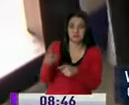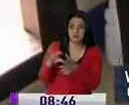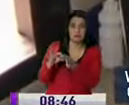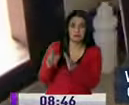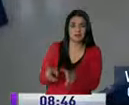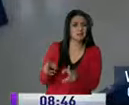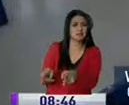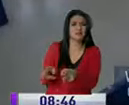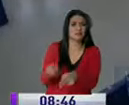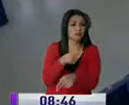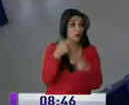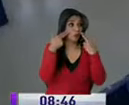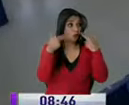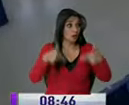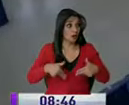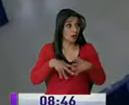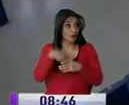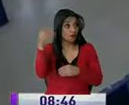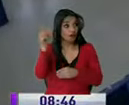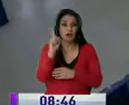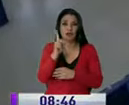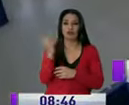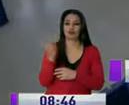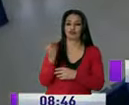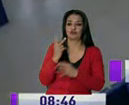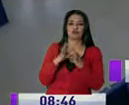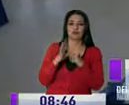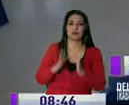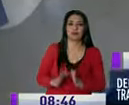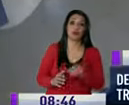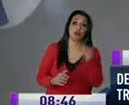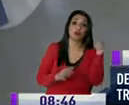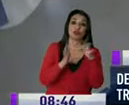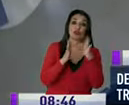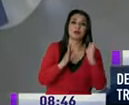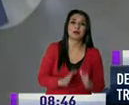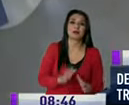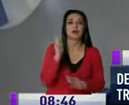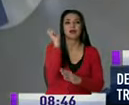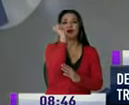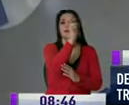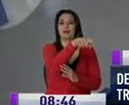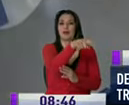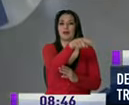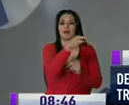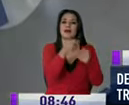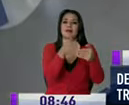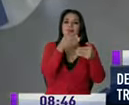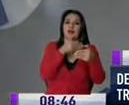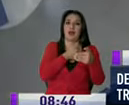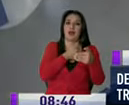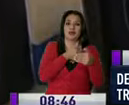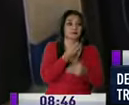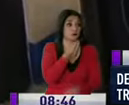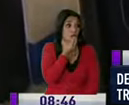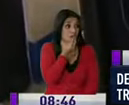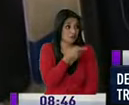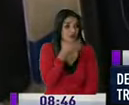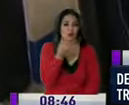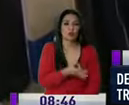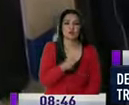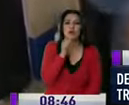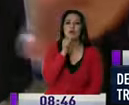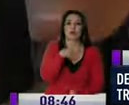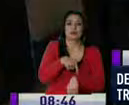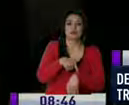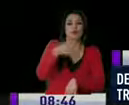lo mismo. ¿No habían guardias afuera? No, solo estábamos los dos compañeros y el otro compañero que está en la subestación, que es la parte de atrás. ¿Lonchar? Sí, estaba en la